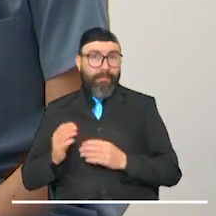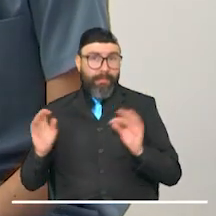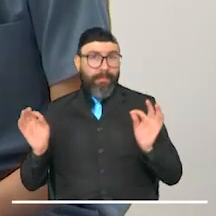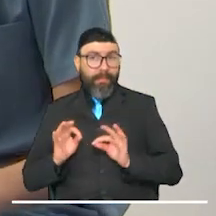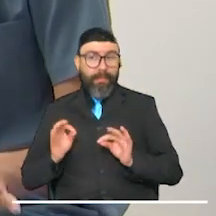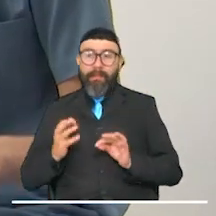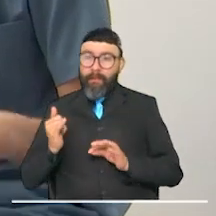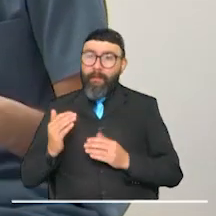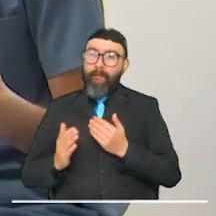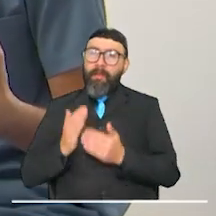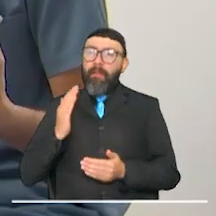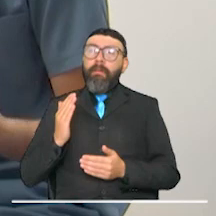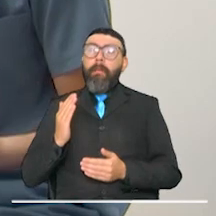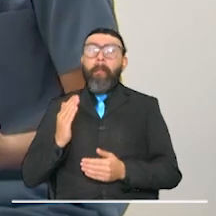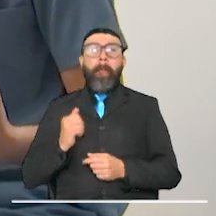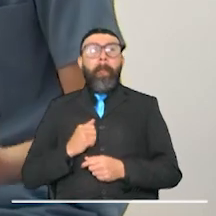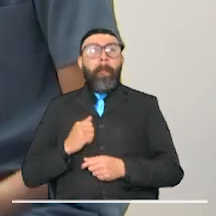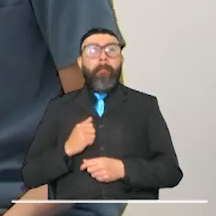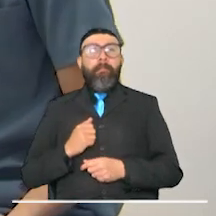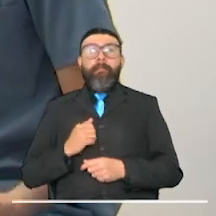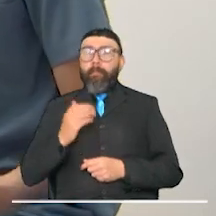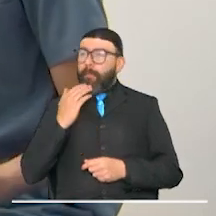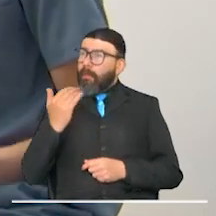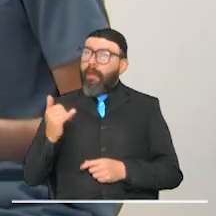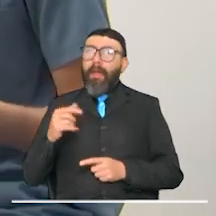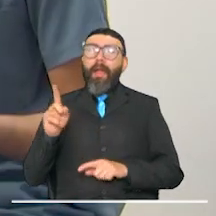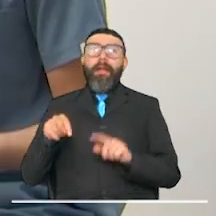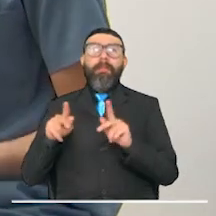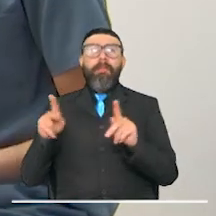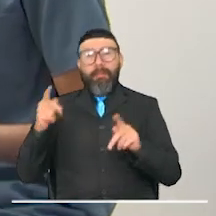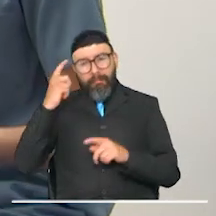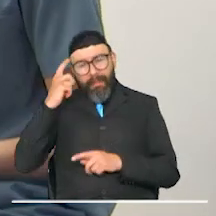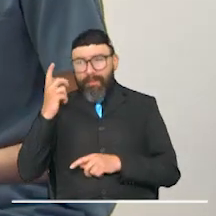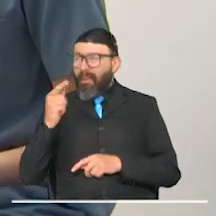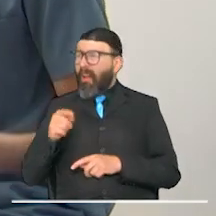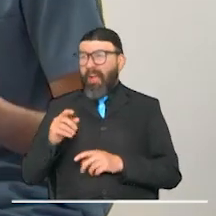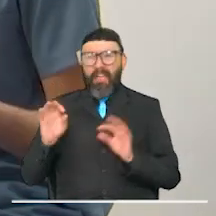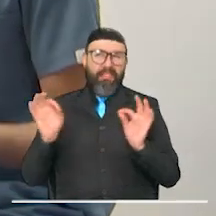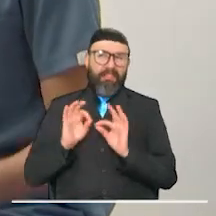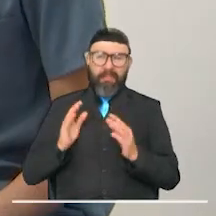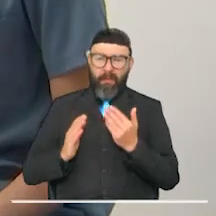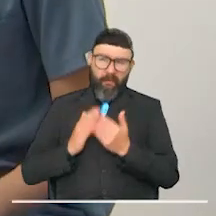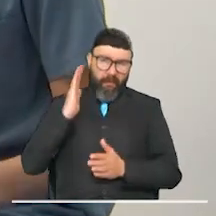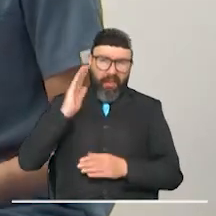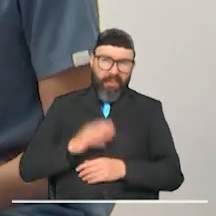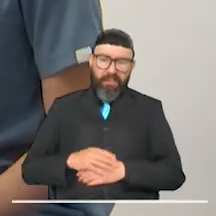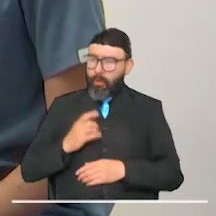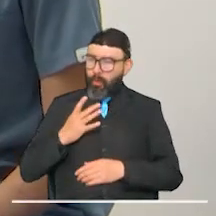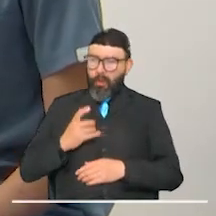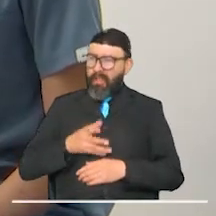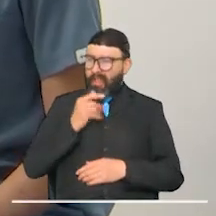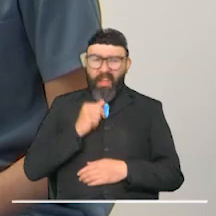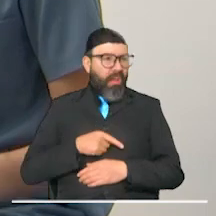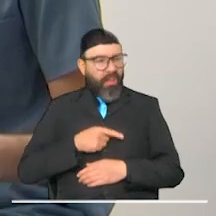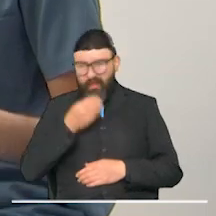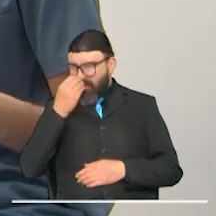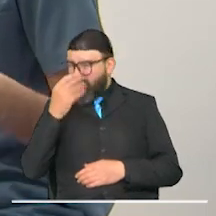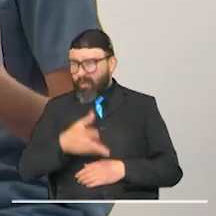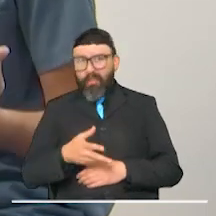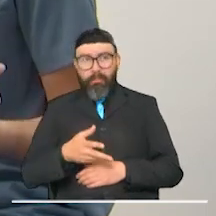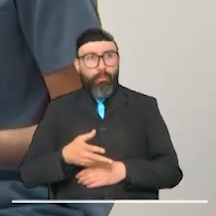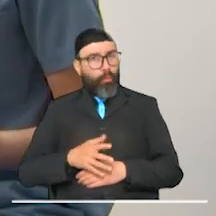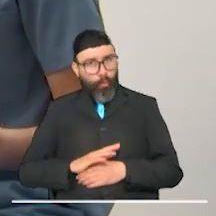una vez los pacientes a veces creen que que por lo sencillo y por lo fácil y porque no les duele no están haciendo efecto pero